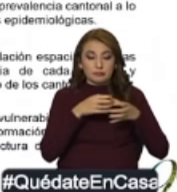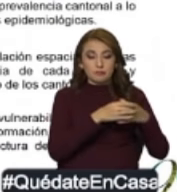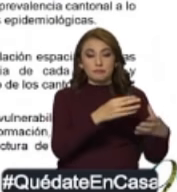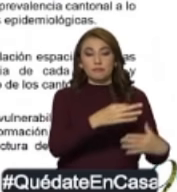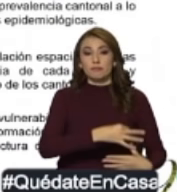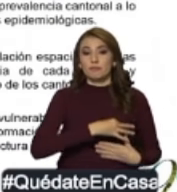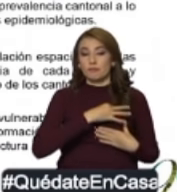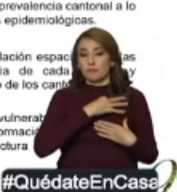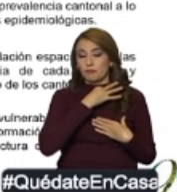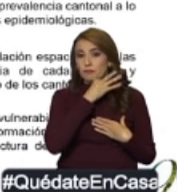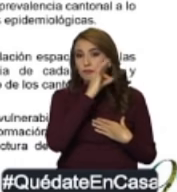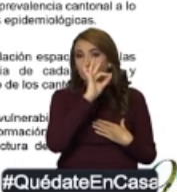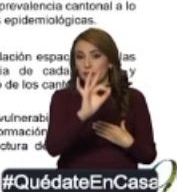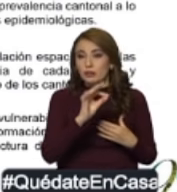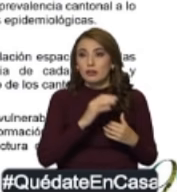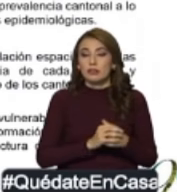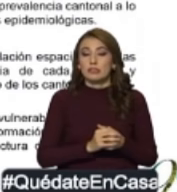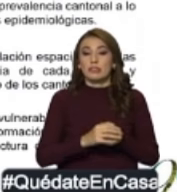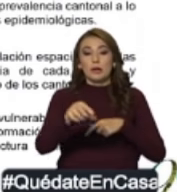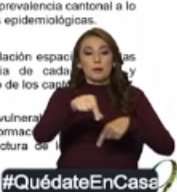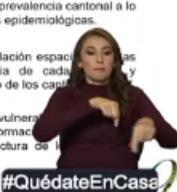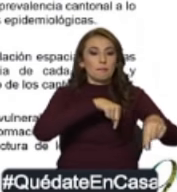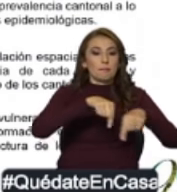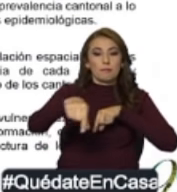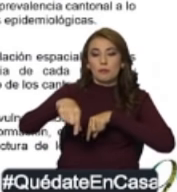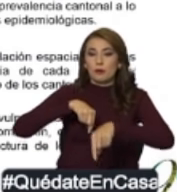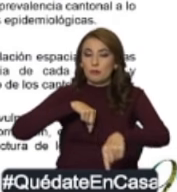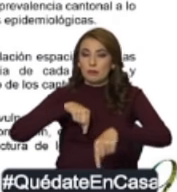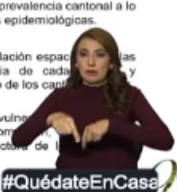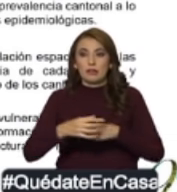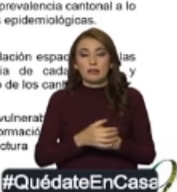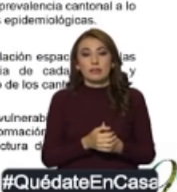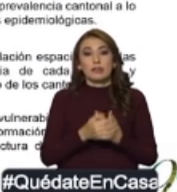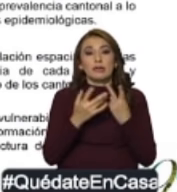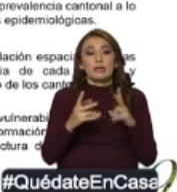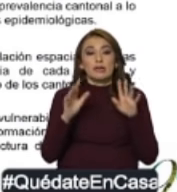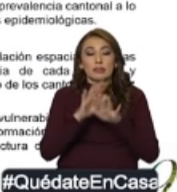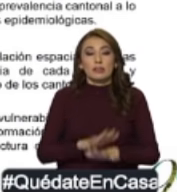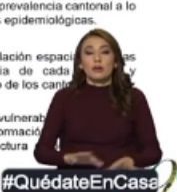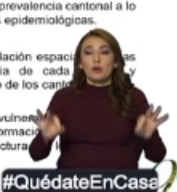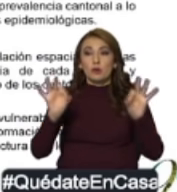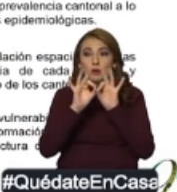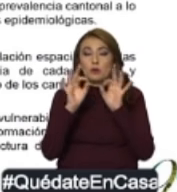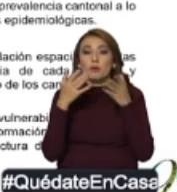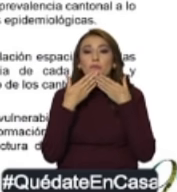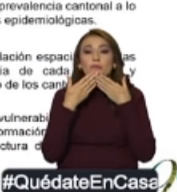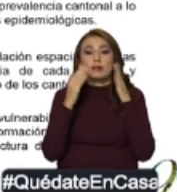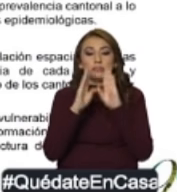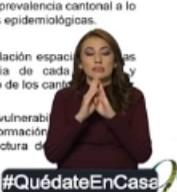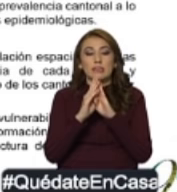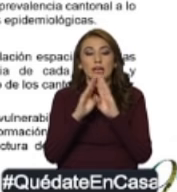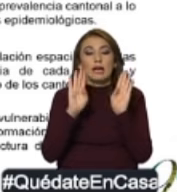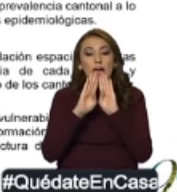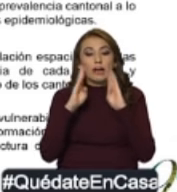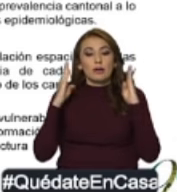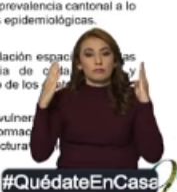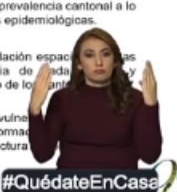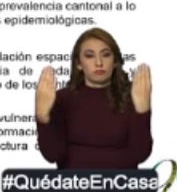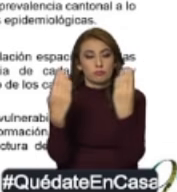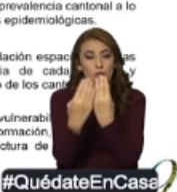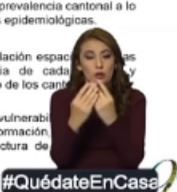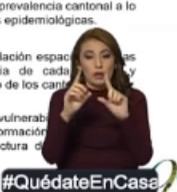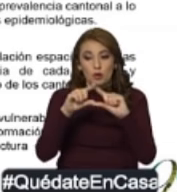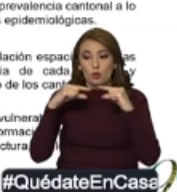el componente de movilidad y el de análisis temporoespacial. En el epidemiológico, lo que hemos hecho es calcular el número de casos